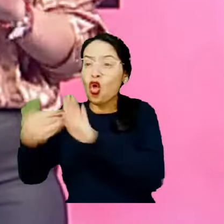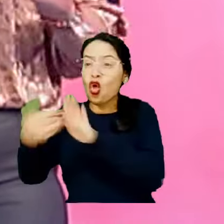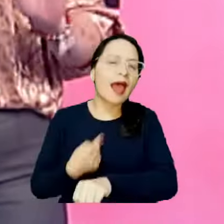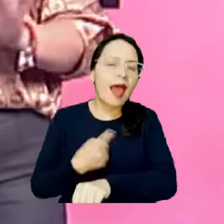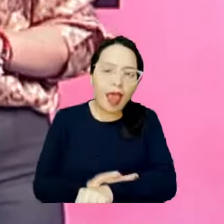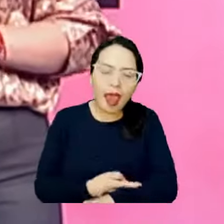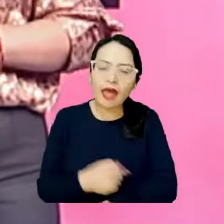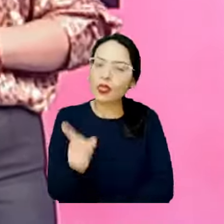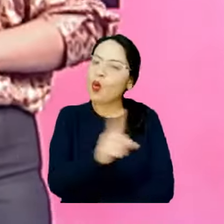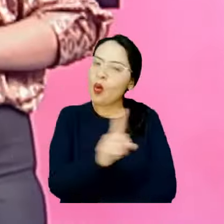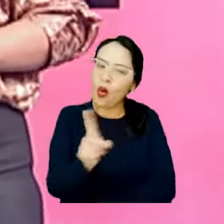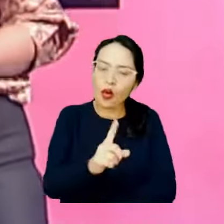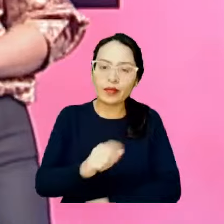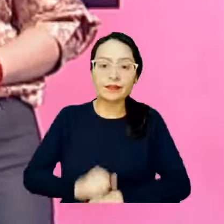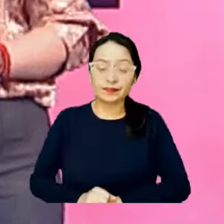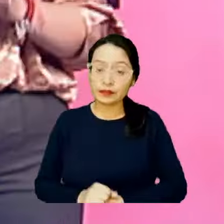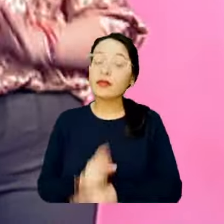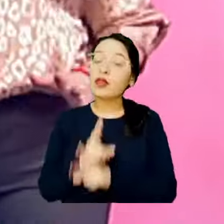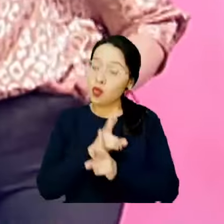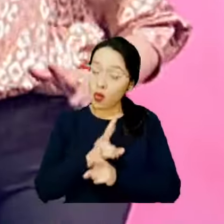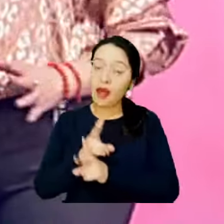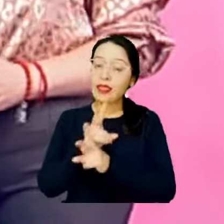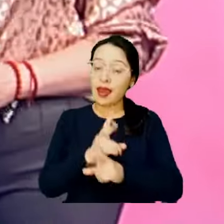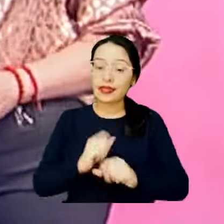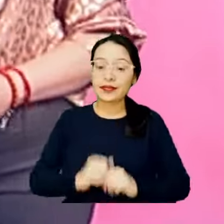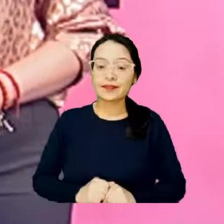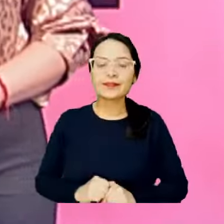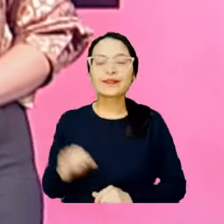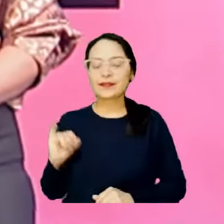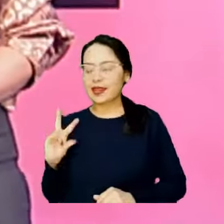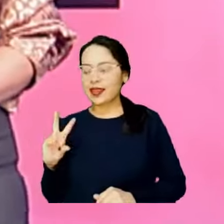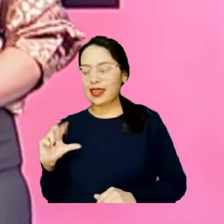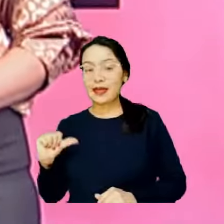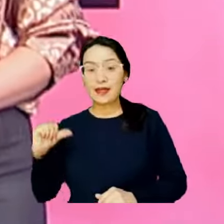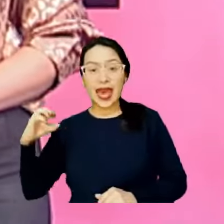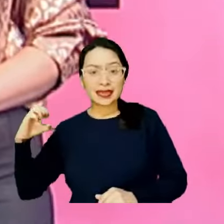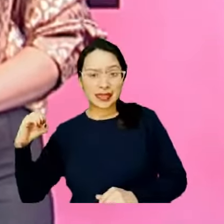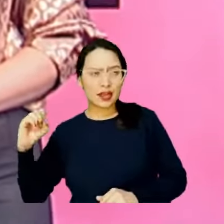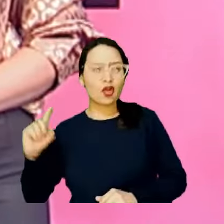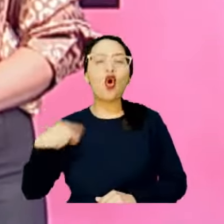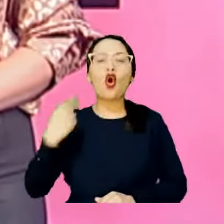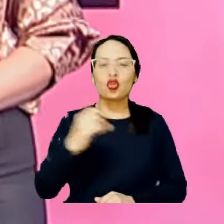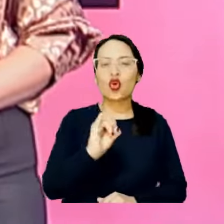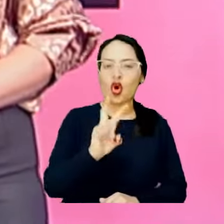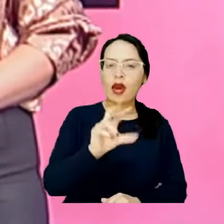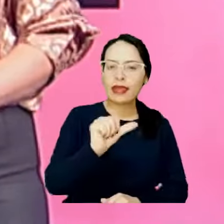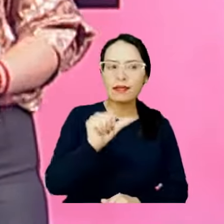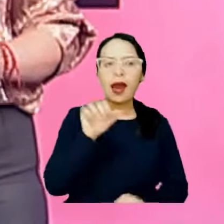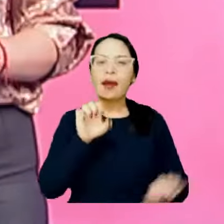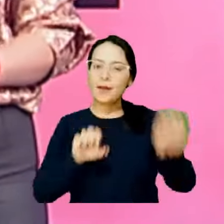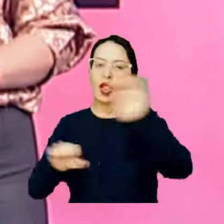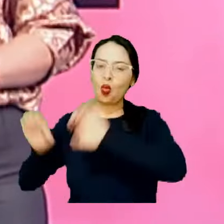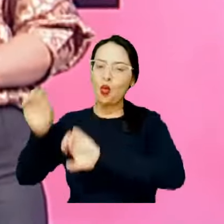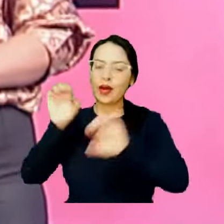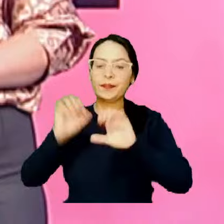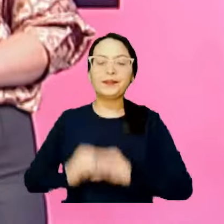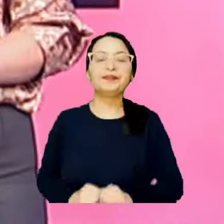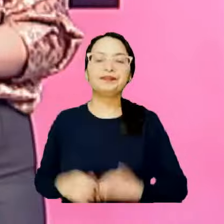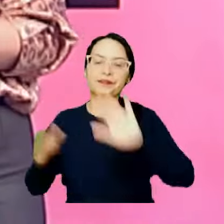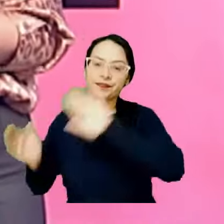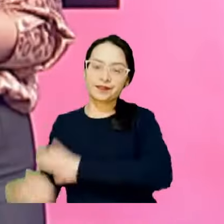otros no tienen en realidad, tienen IVA cero. Otro de los temas destacados, bueno, hoy en temas nacionales importante contar qué ha